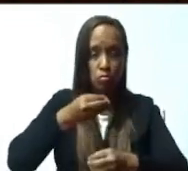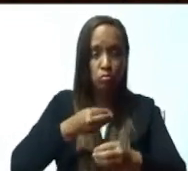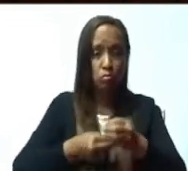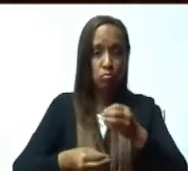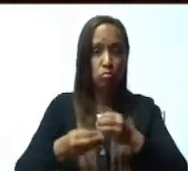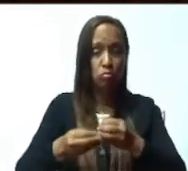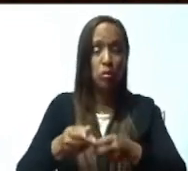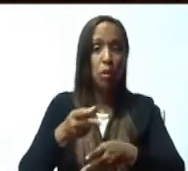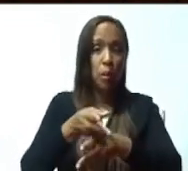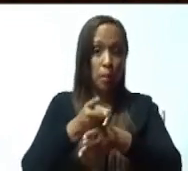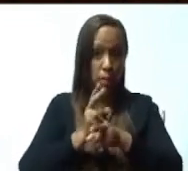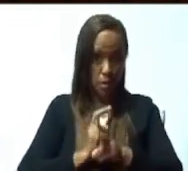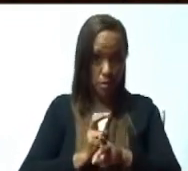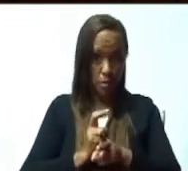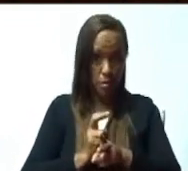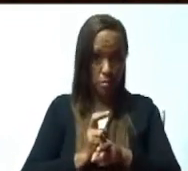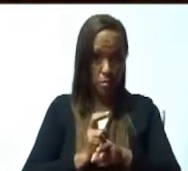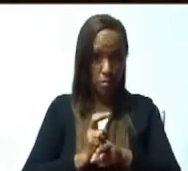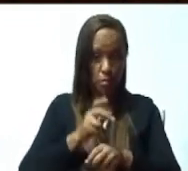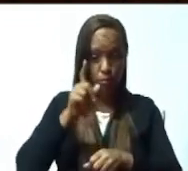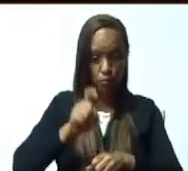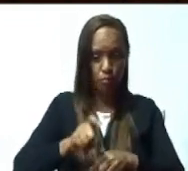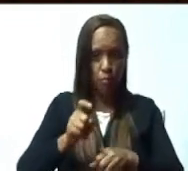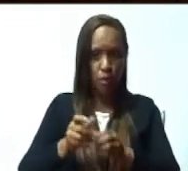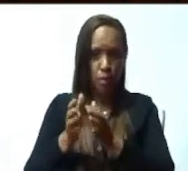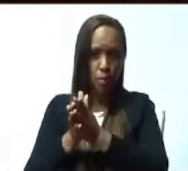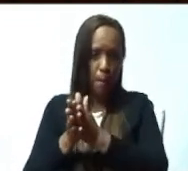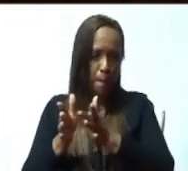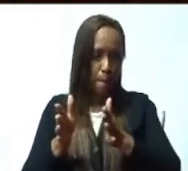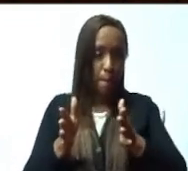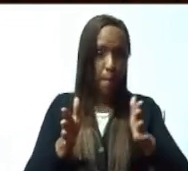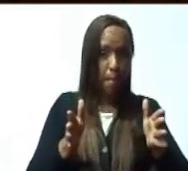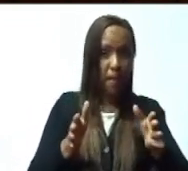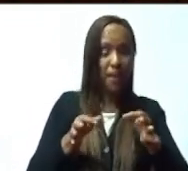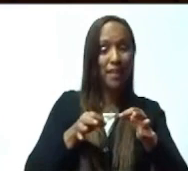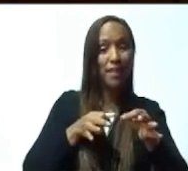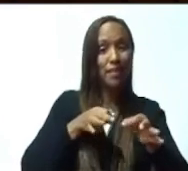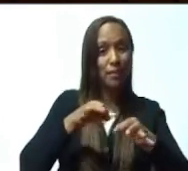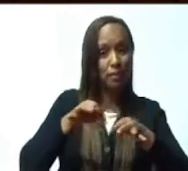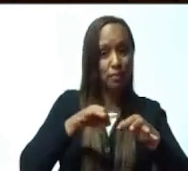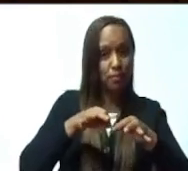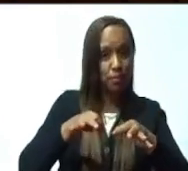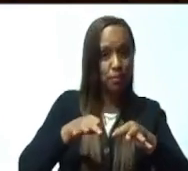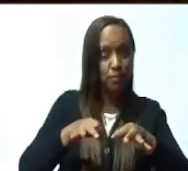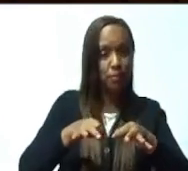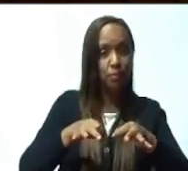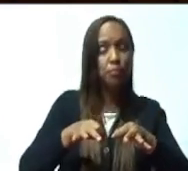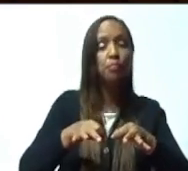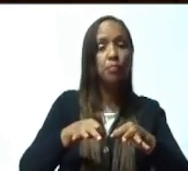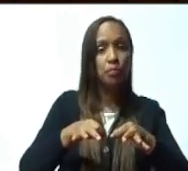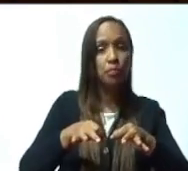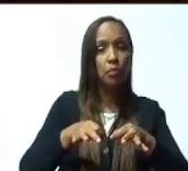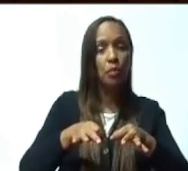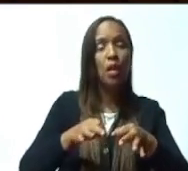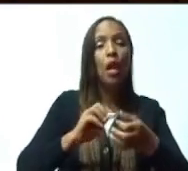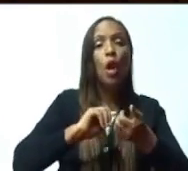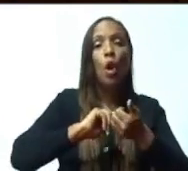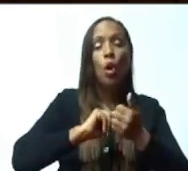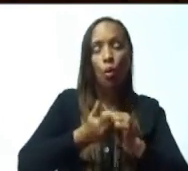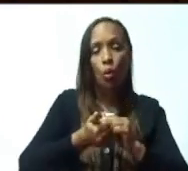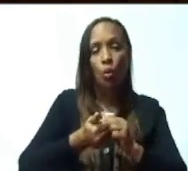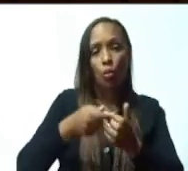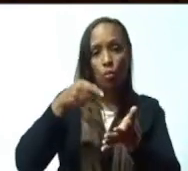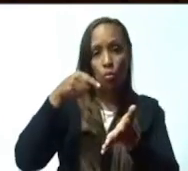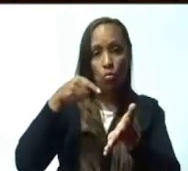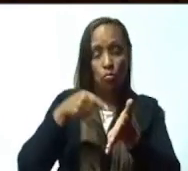que es lo que nosotros tenemos que estar aquí, de sostenibilidad fiscal, asegurando que el endeudamiento